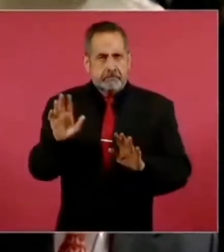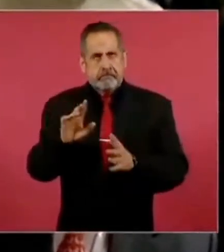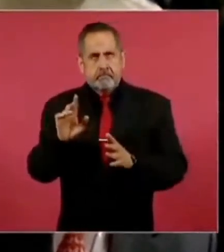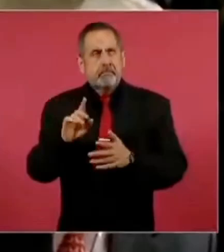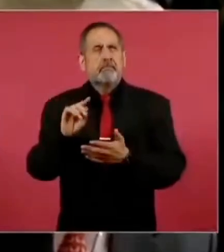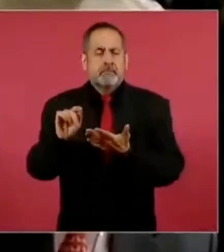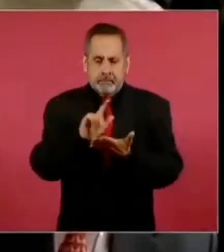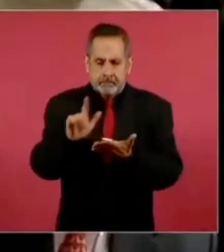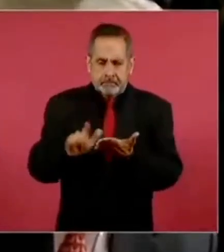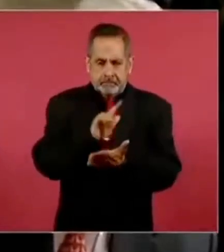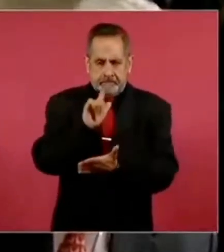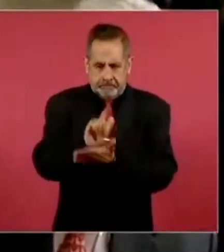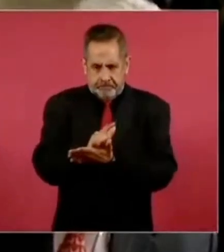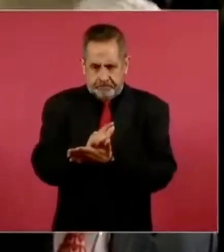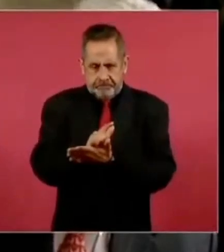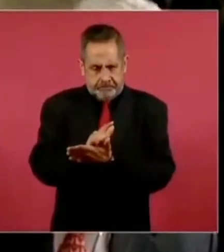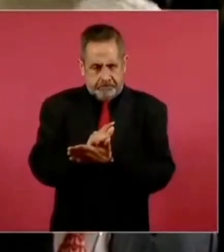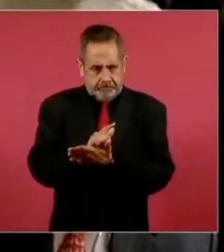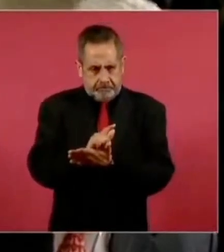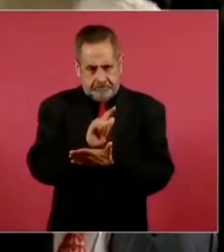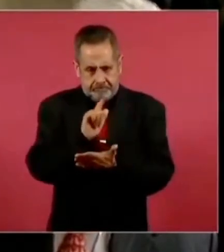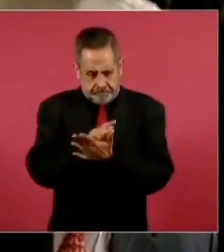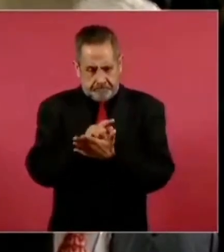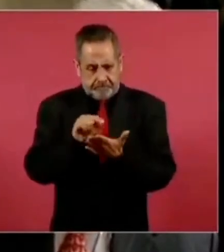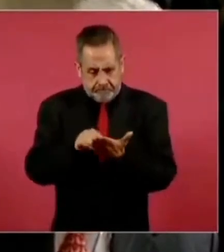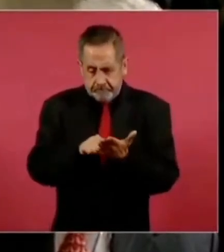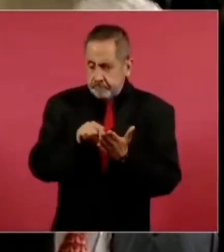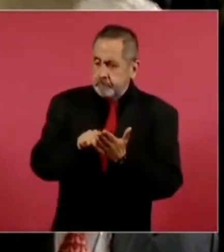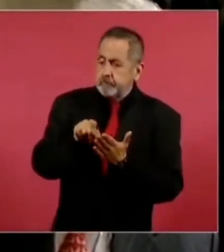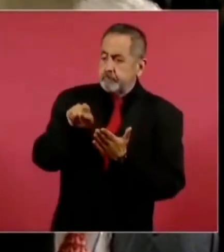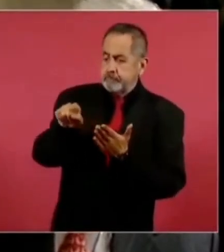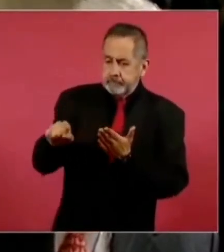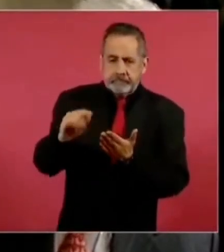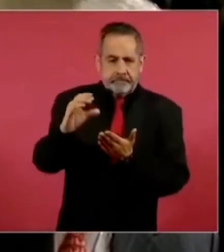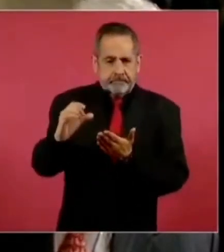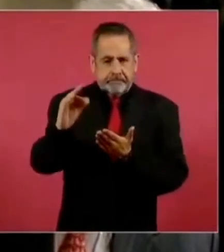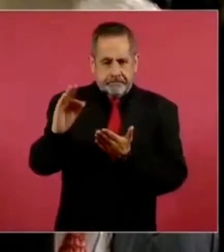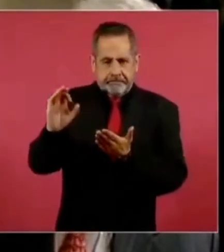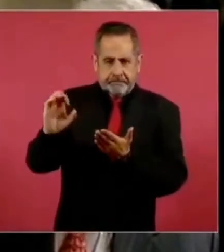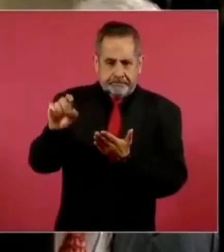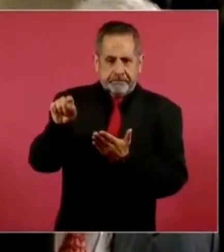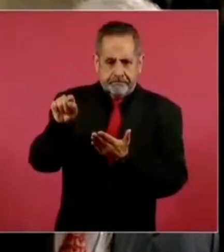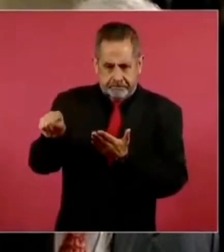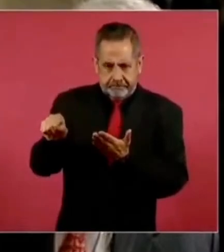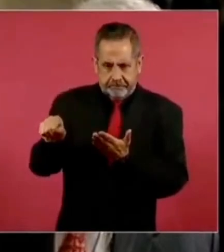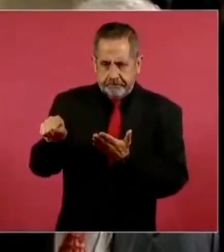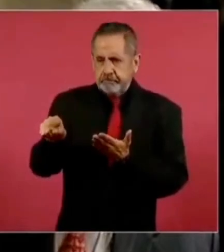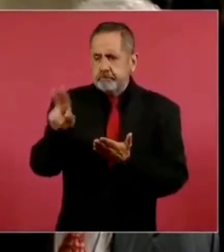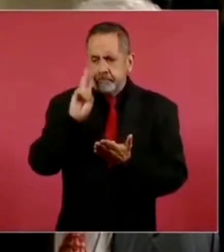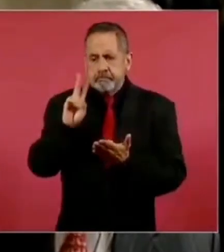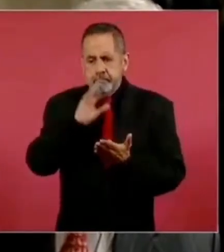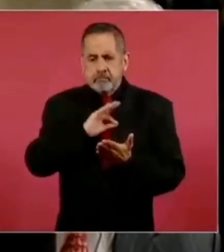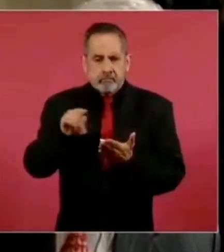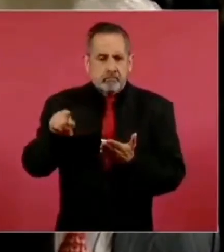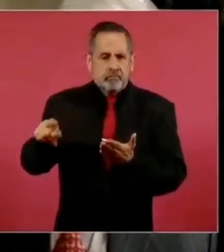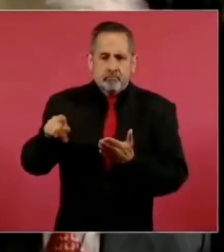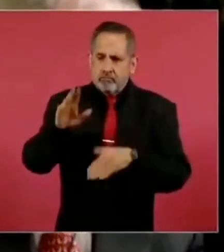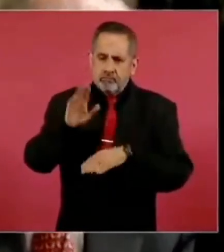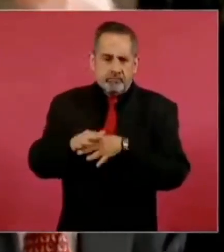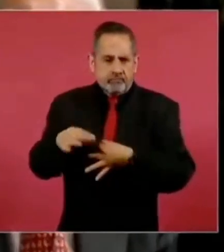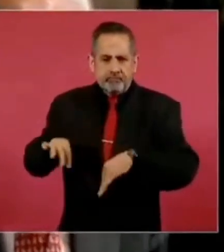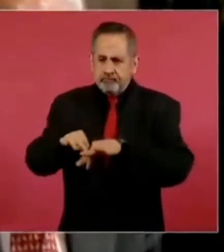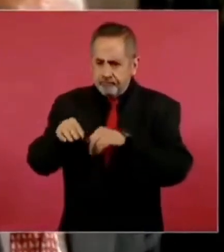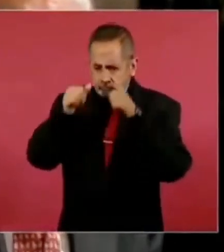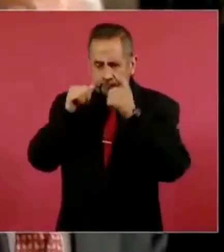que se estableció para que la Comisión Federal de Electricidad pudiera tener preponderancia por ser